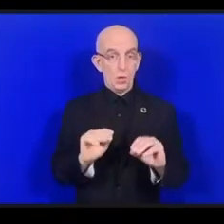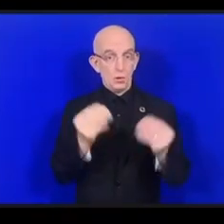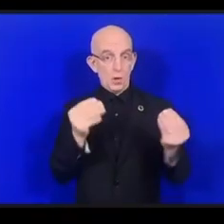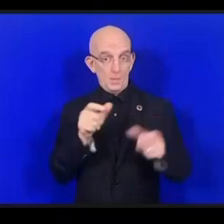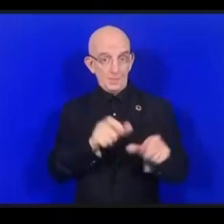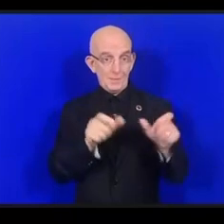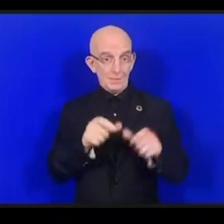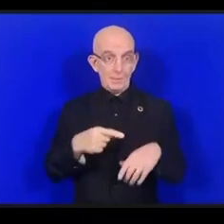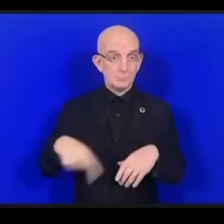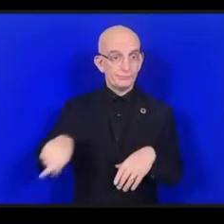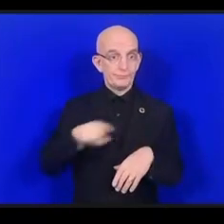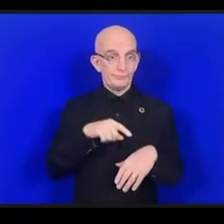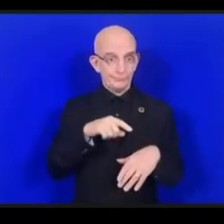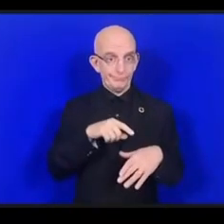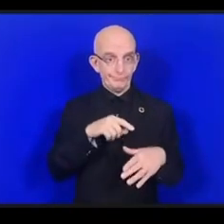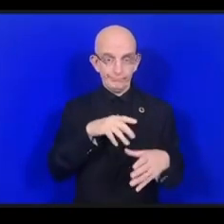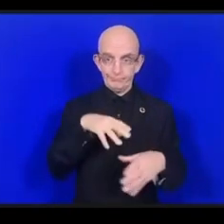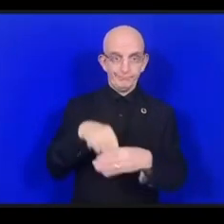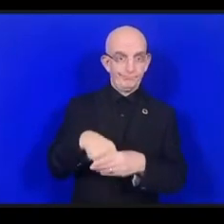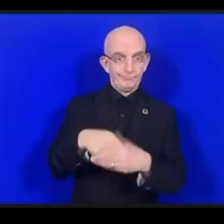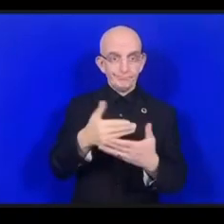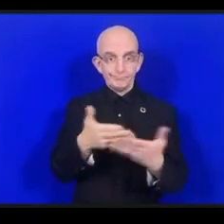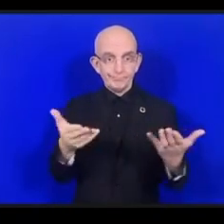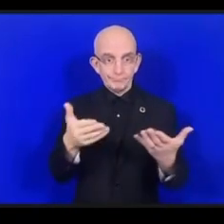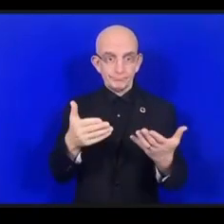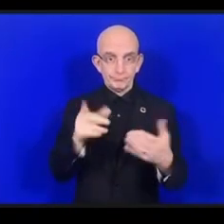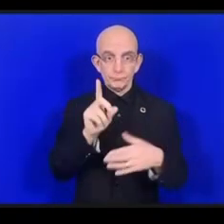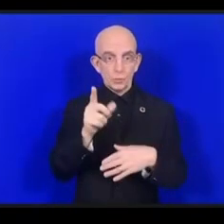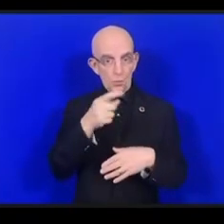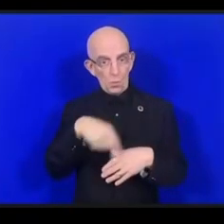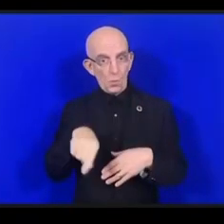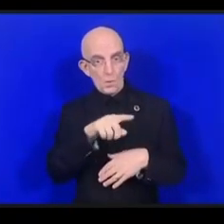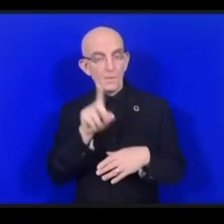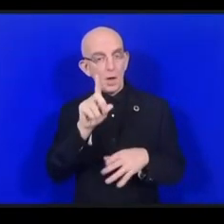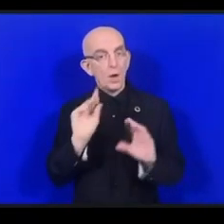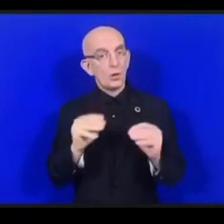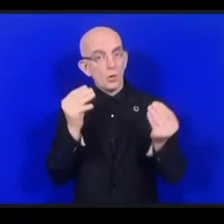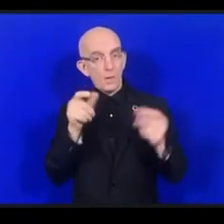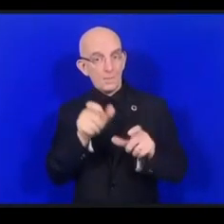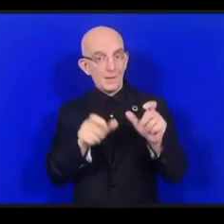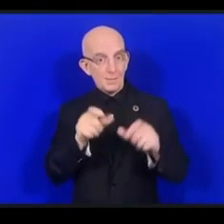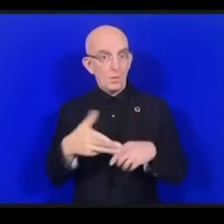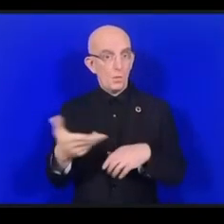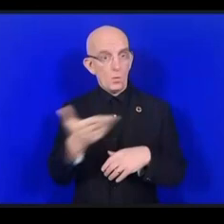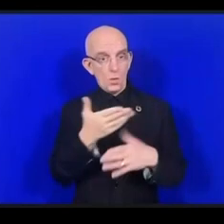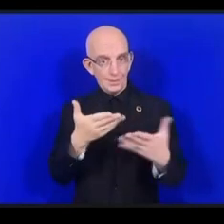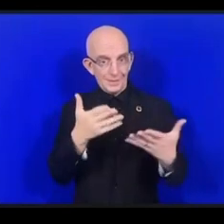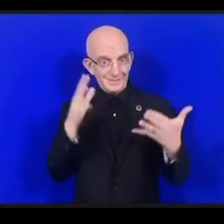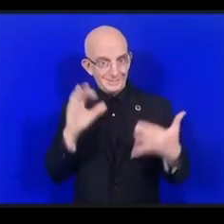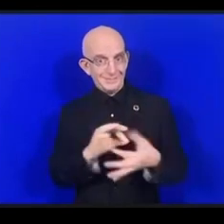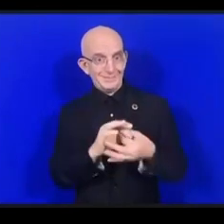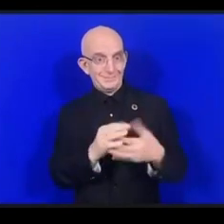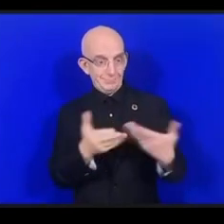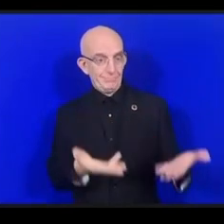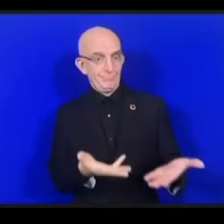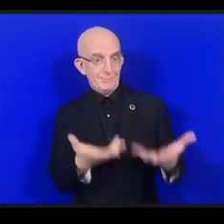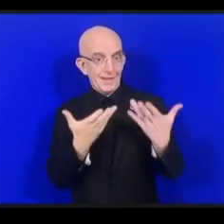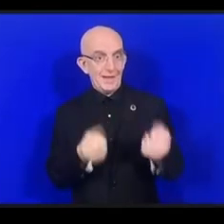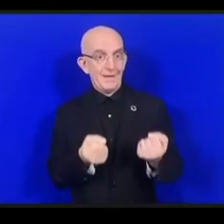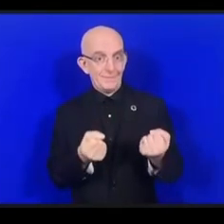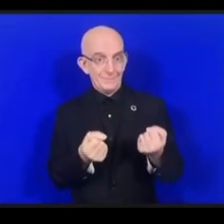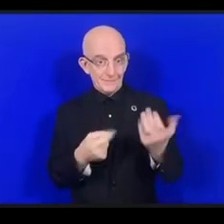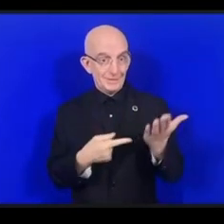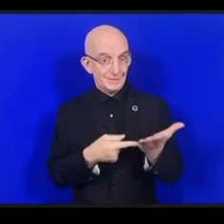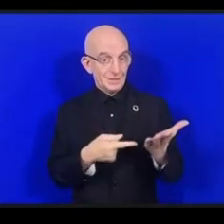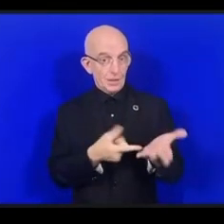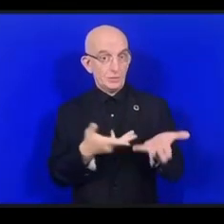opinión los jóvenes ya nacieron en esta era tecnológica pero ahora También